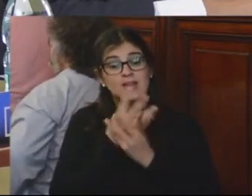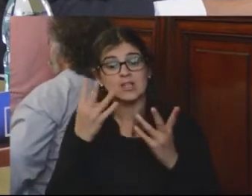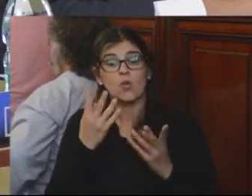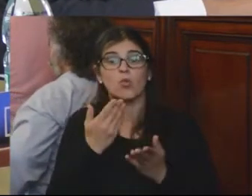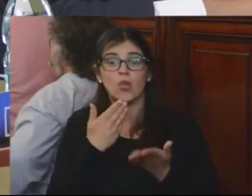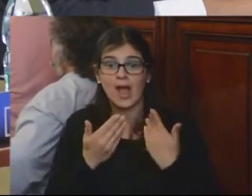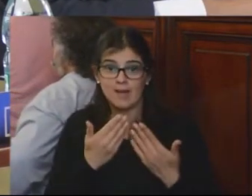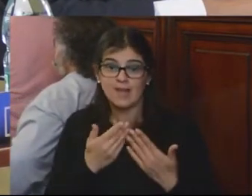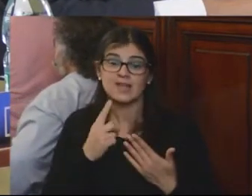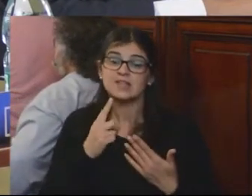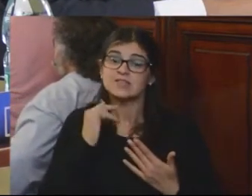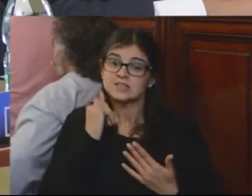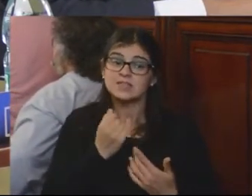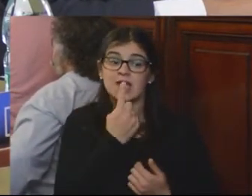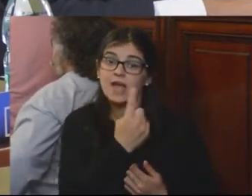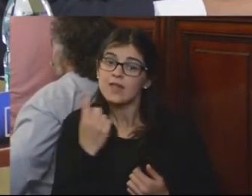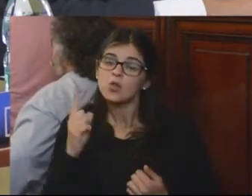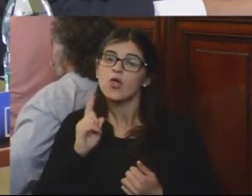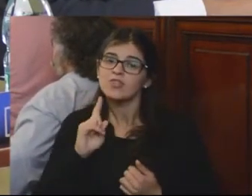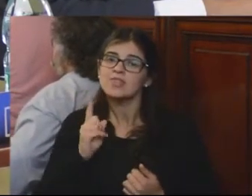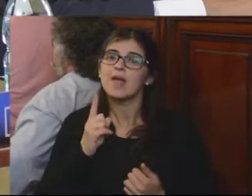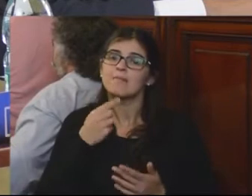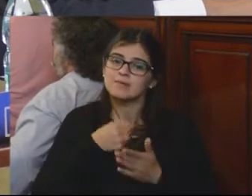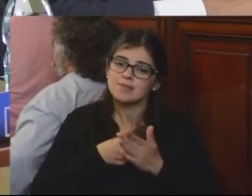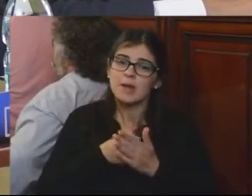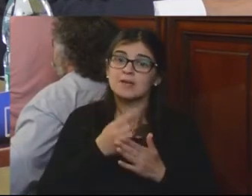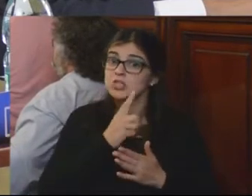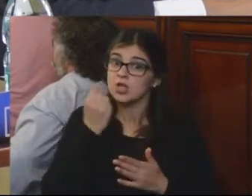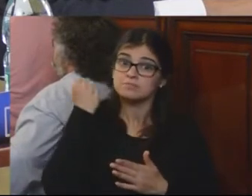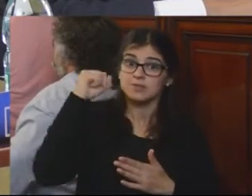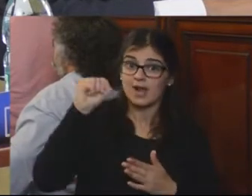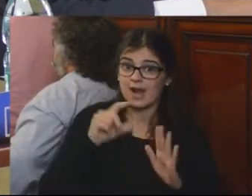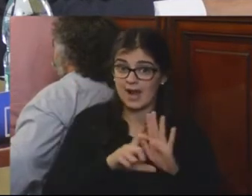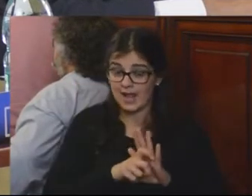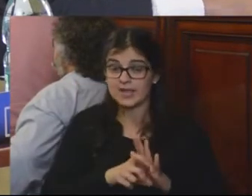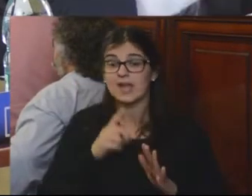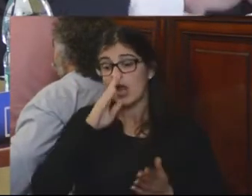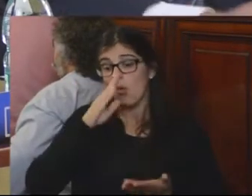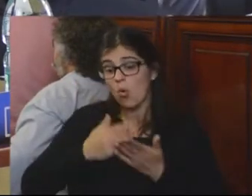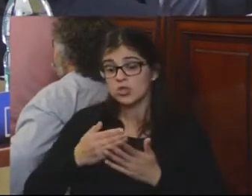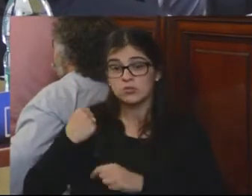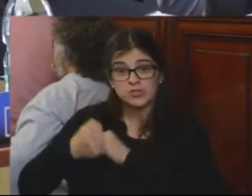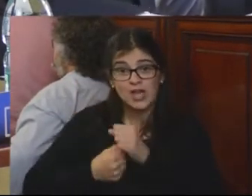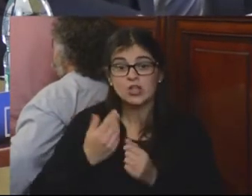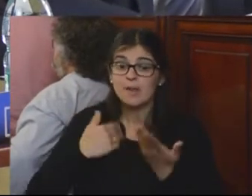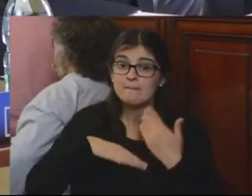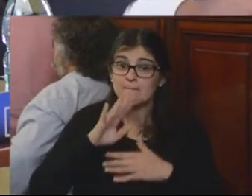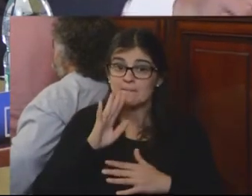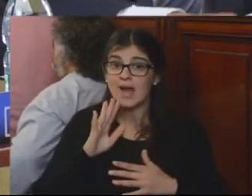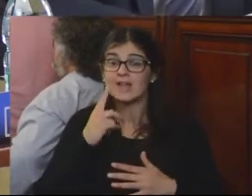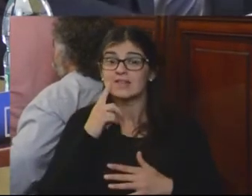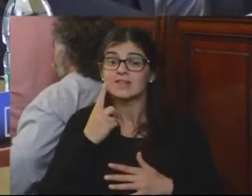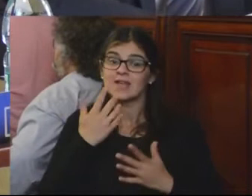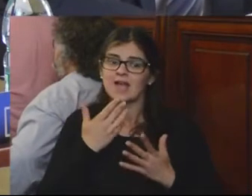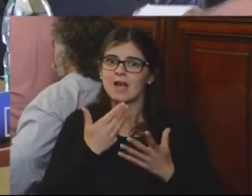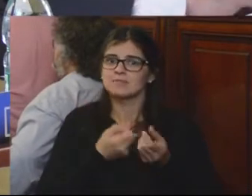y sostenemos que cada uno debe pagar por obrar fuera de la ley de la última década demostró que cuanto más cerca del calor del poder se